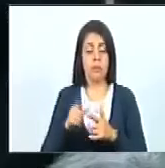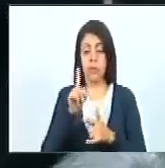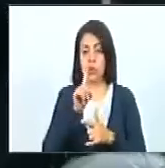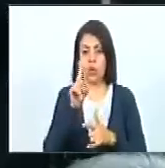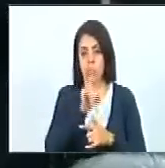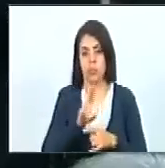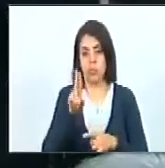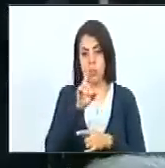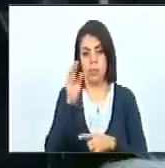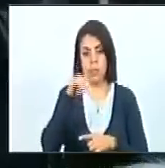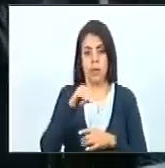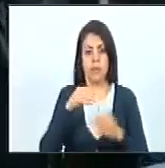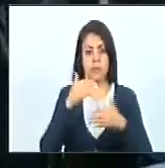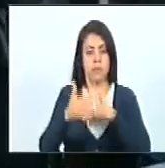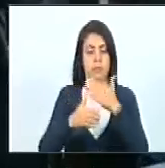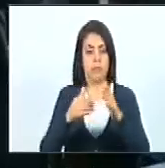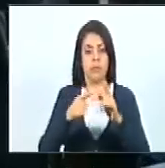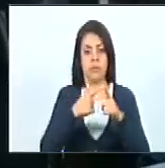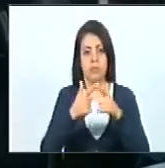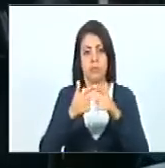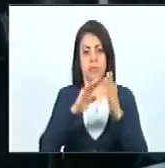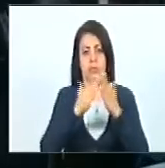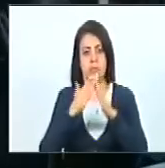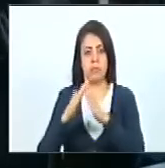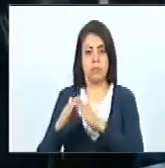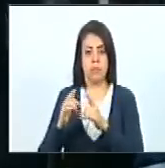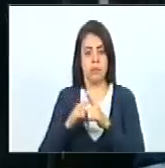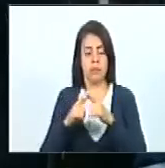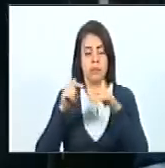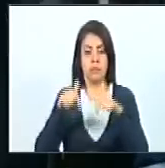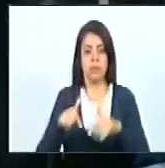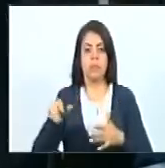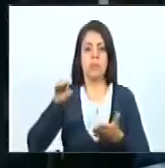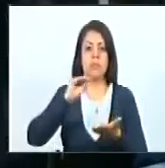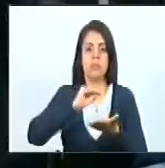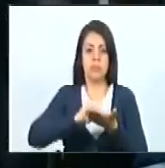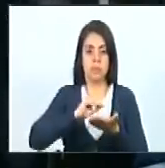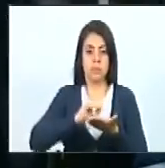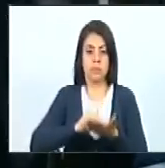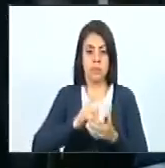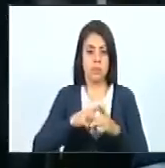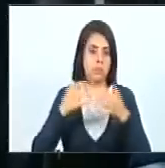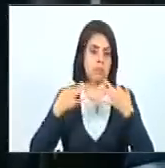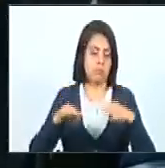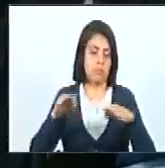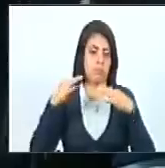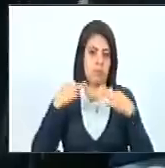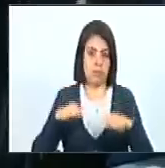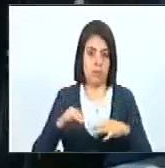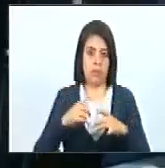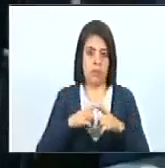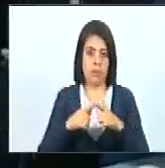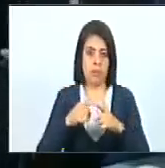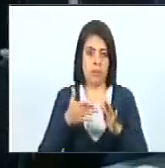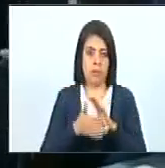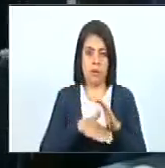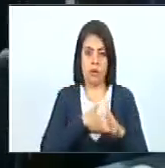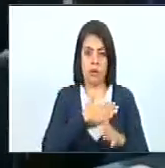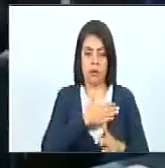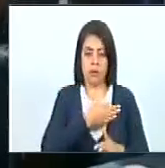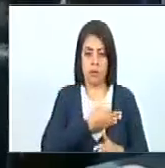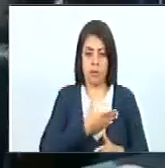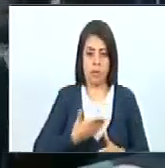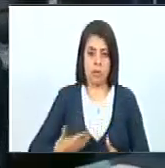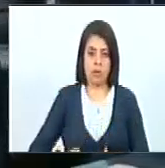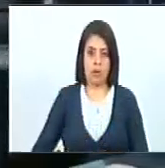inutilizada y ya esas comunidades están volviendo a la normalidad, señor presidente.